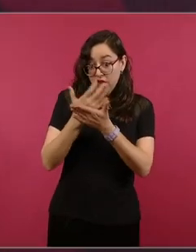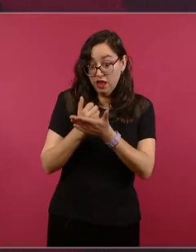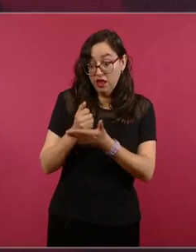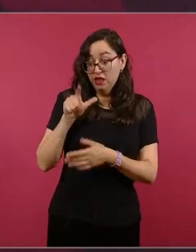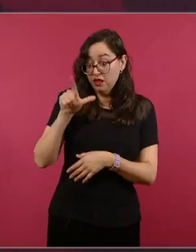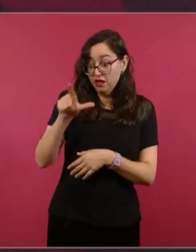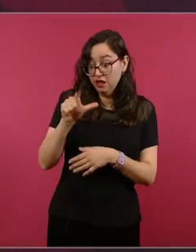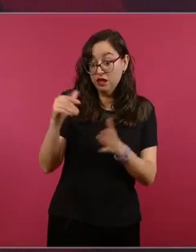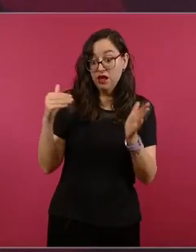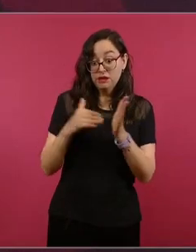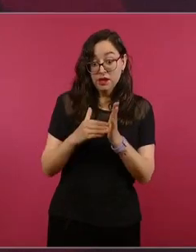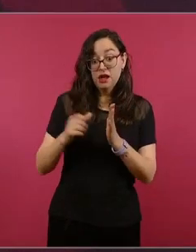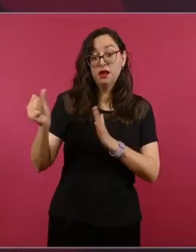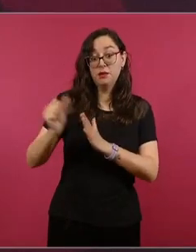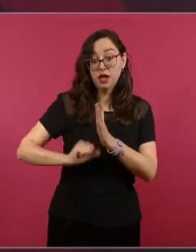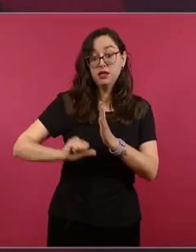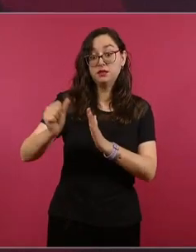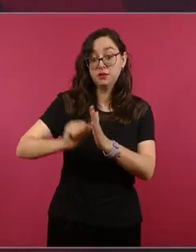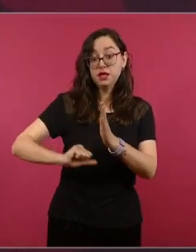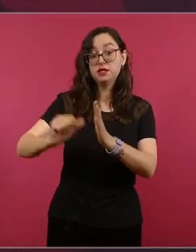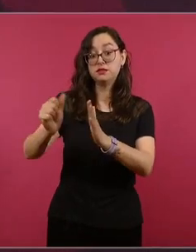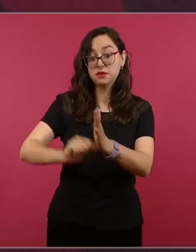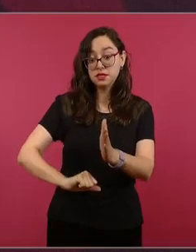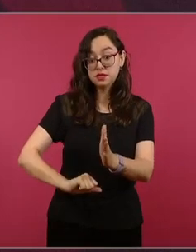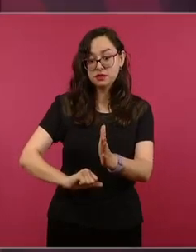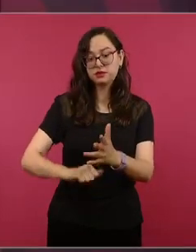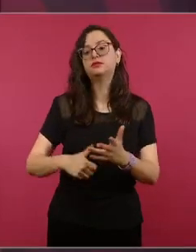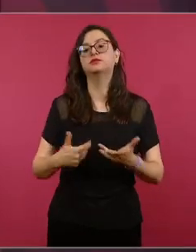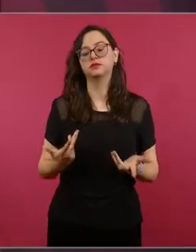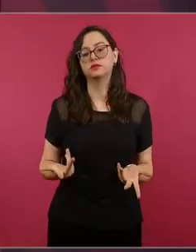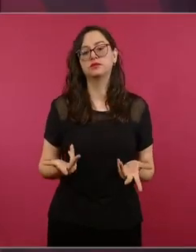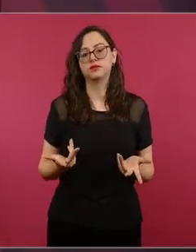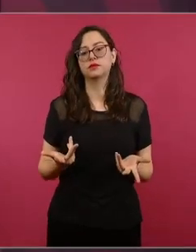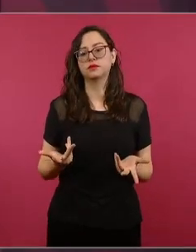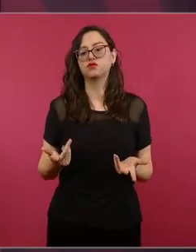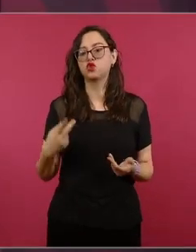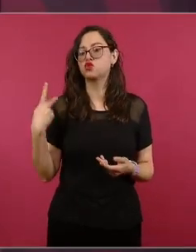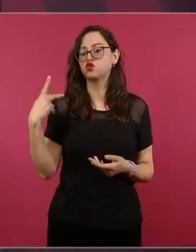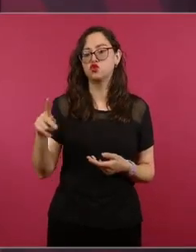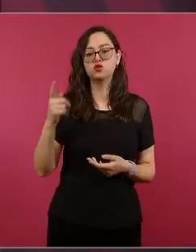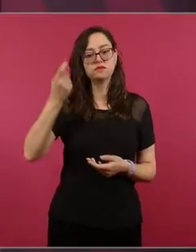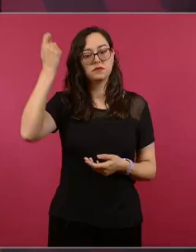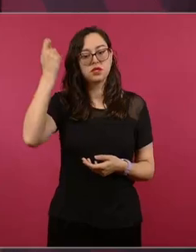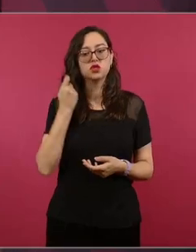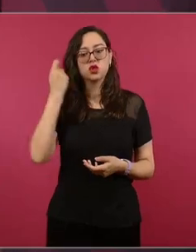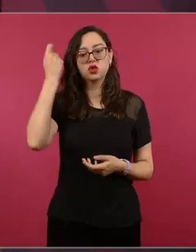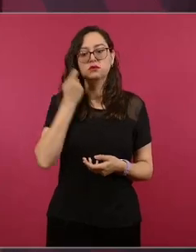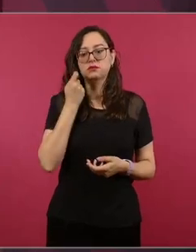con el 100%